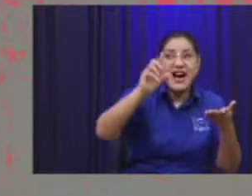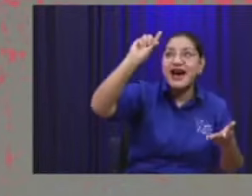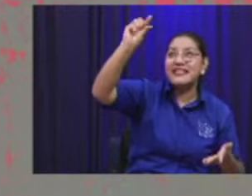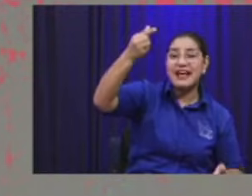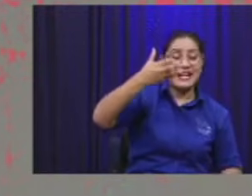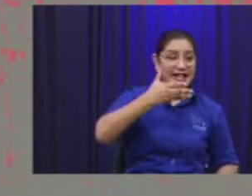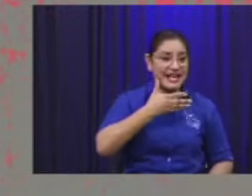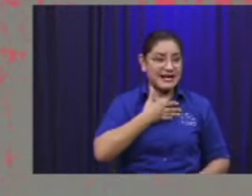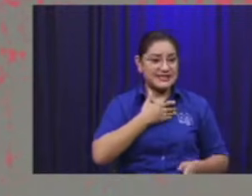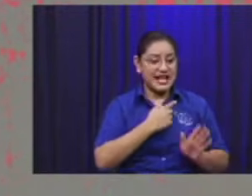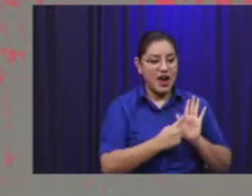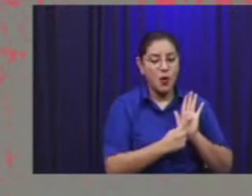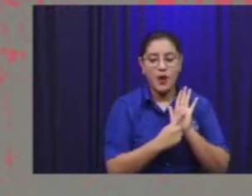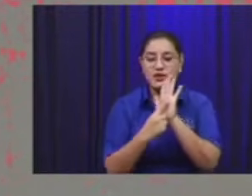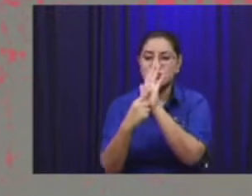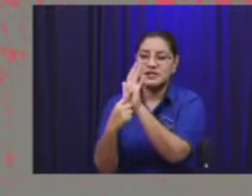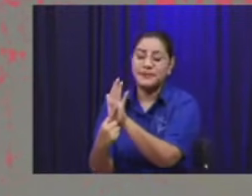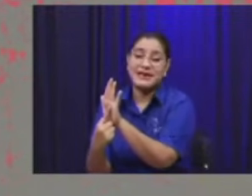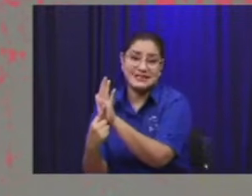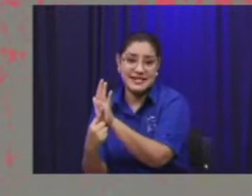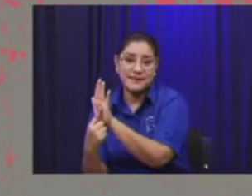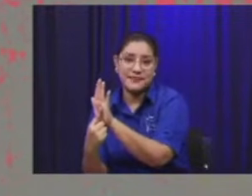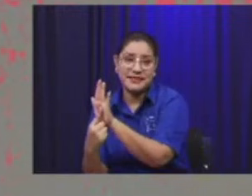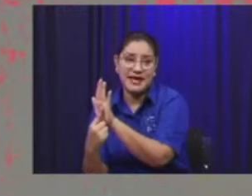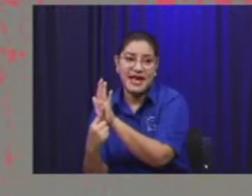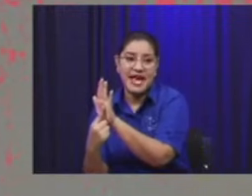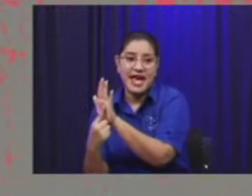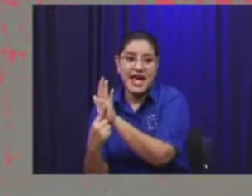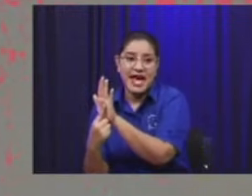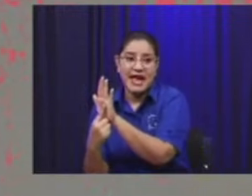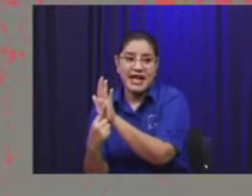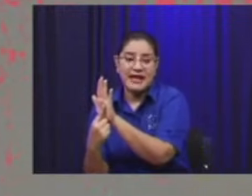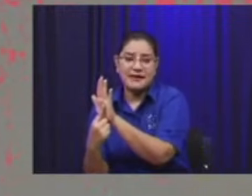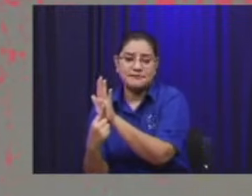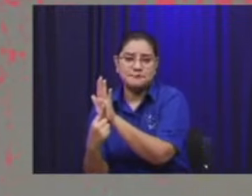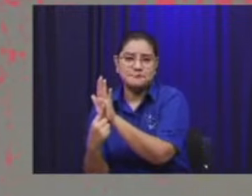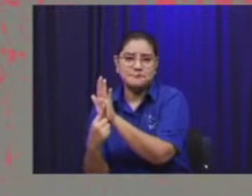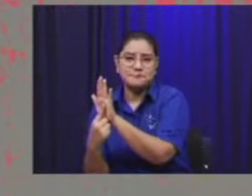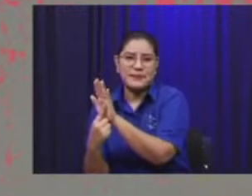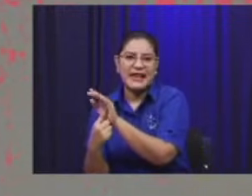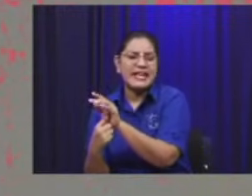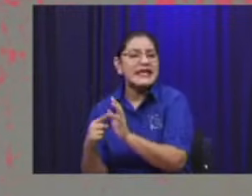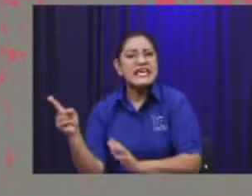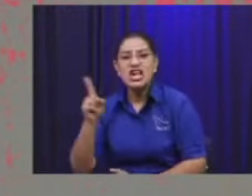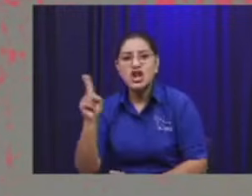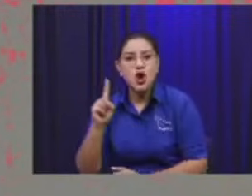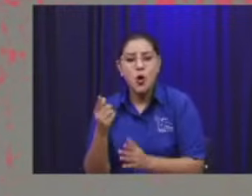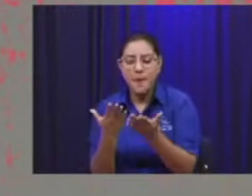sucederá que cuando os vayáis no os iréis con las manos vacías